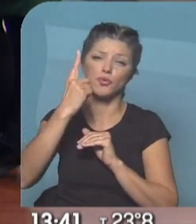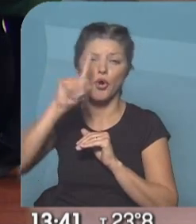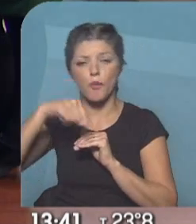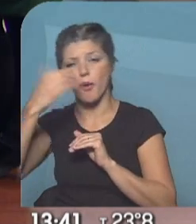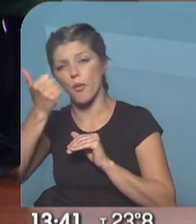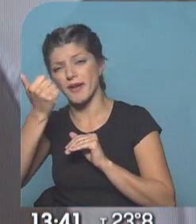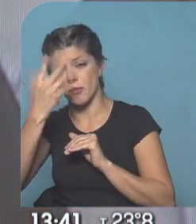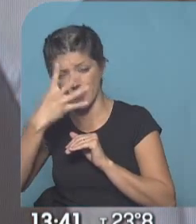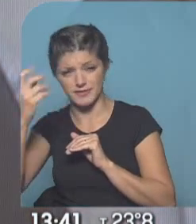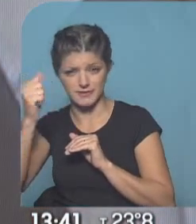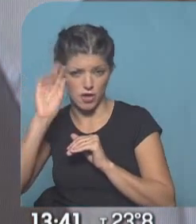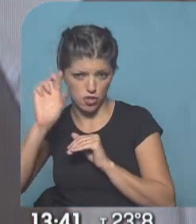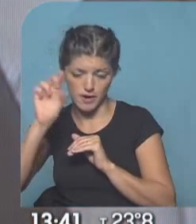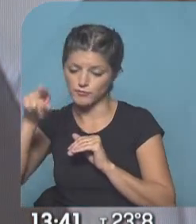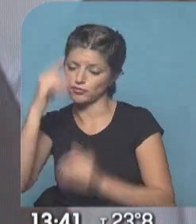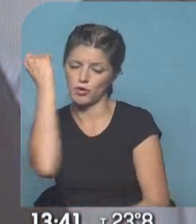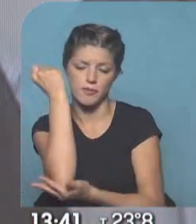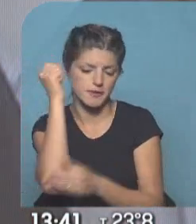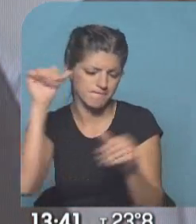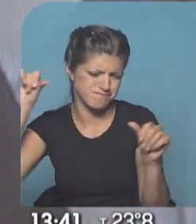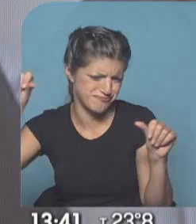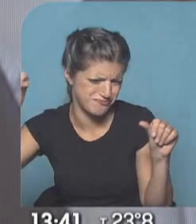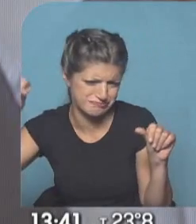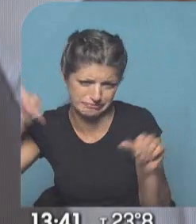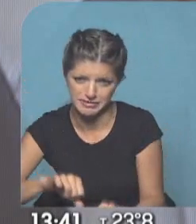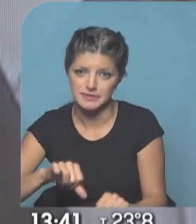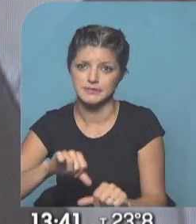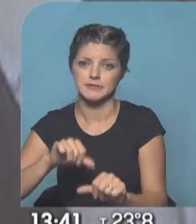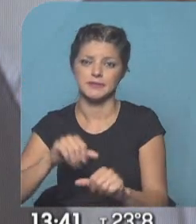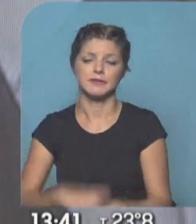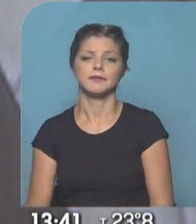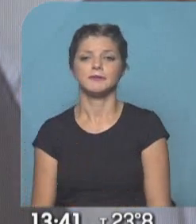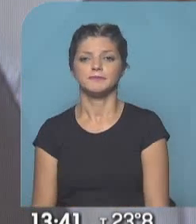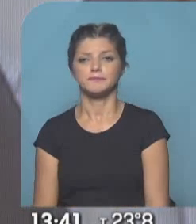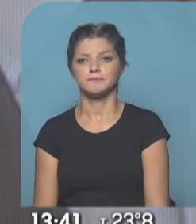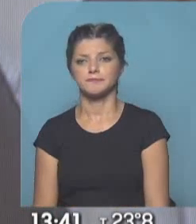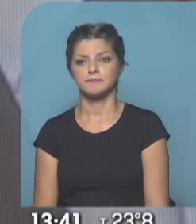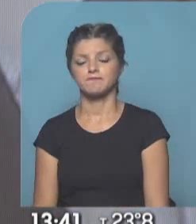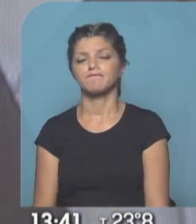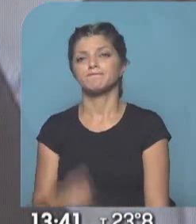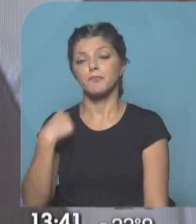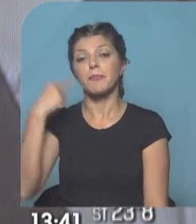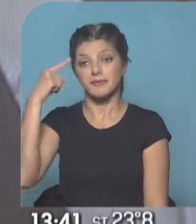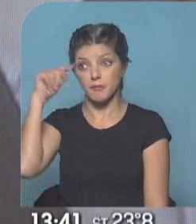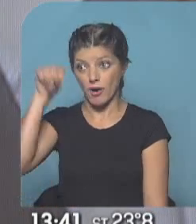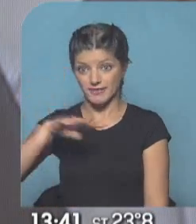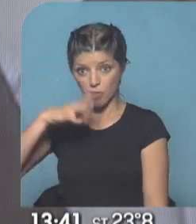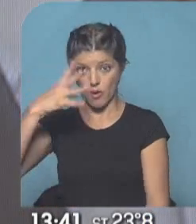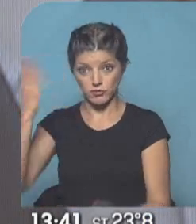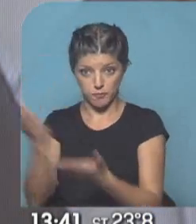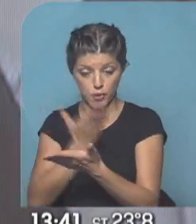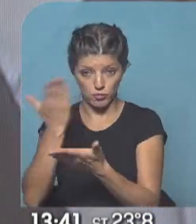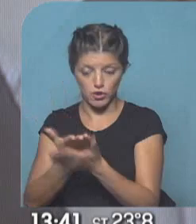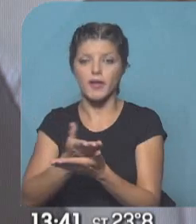$51,46 se cayó la economía fuerte, pensando que en algún momento Angola fue cuarto productor de café,